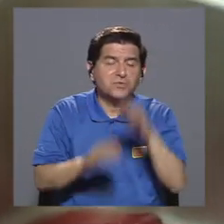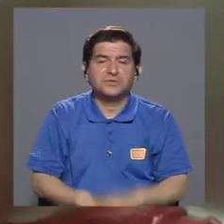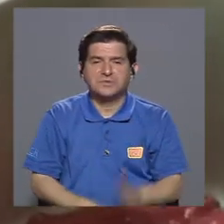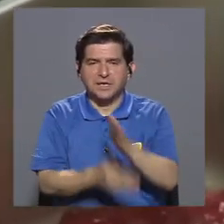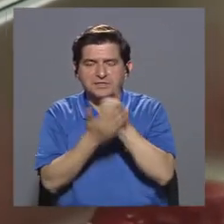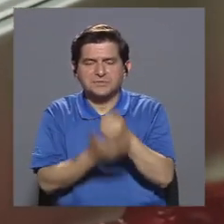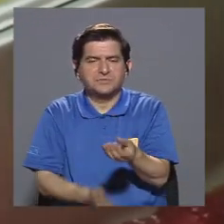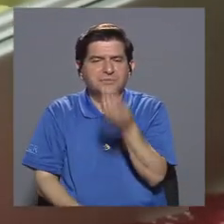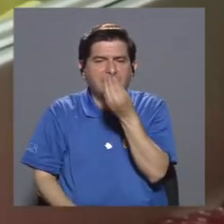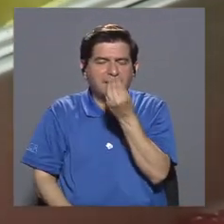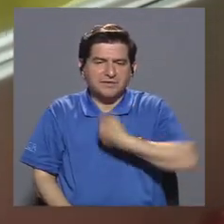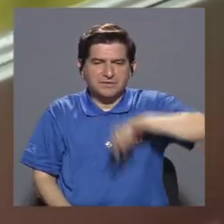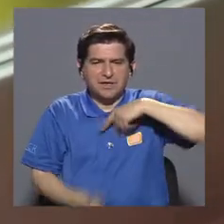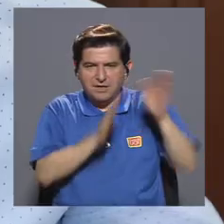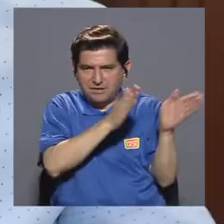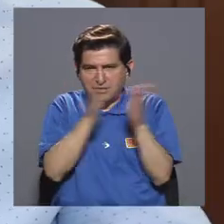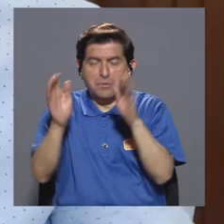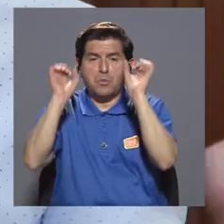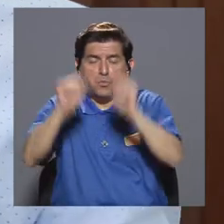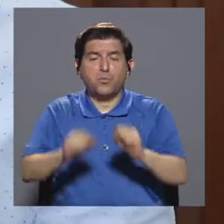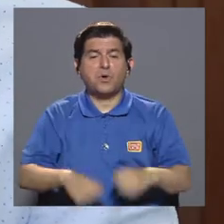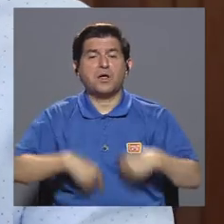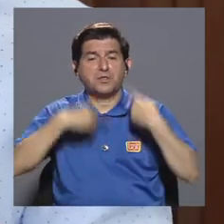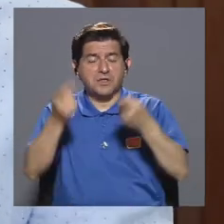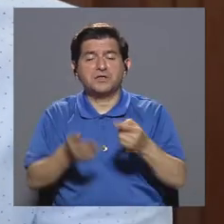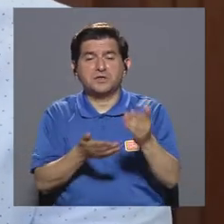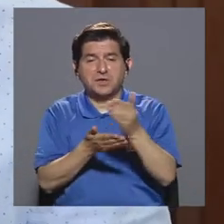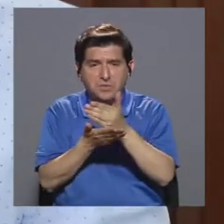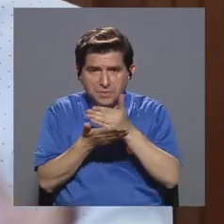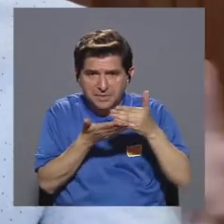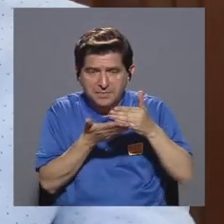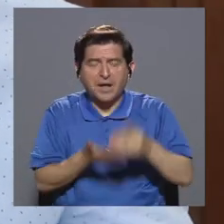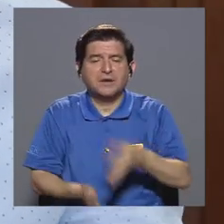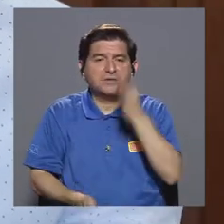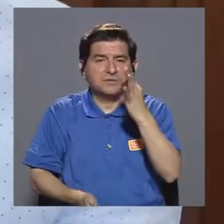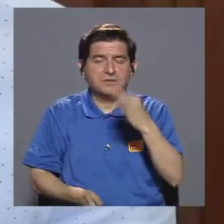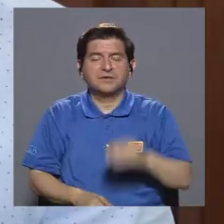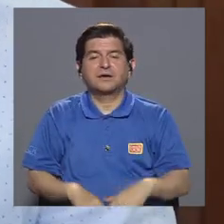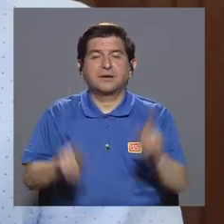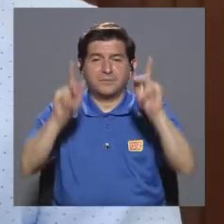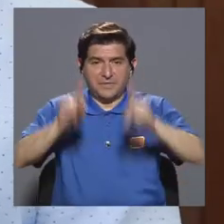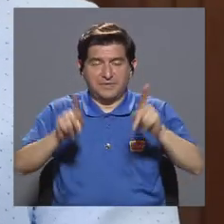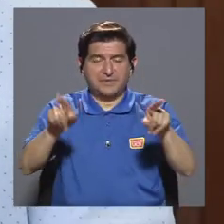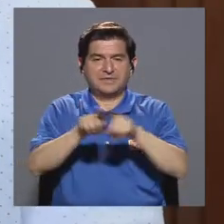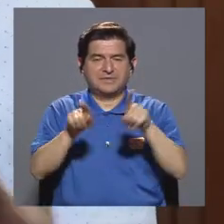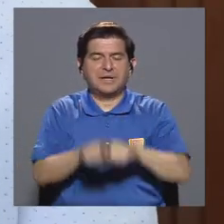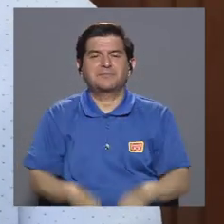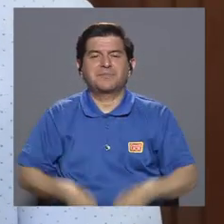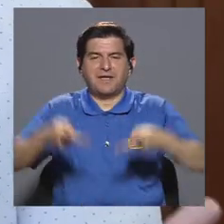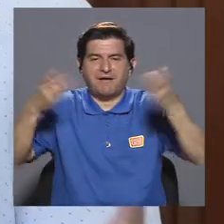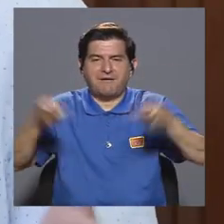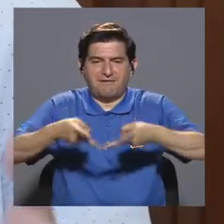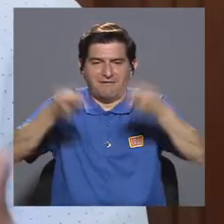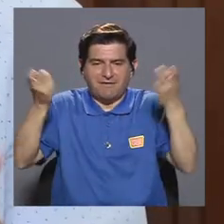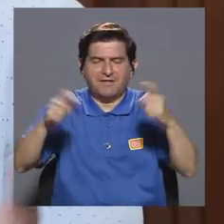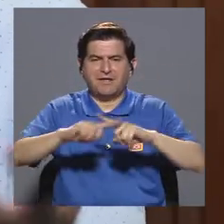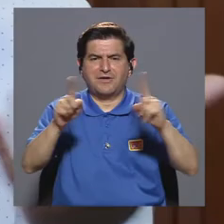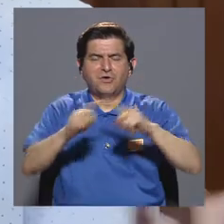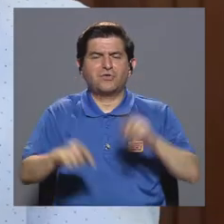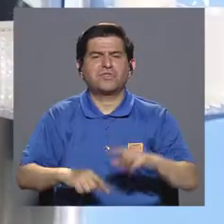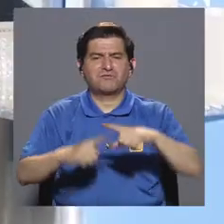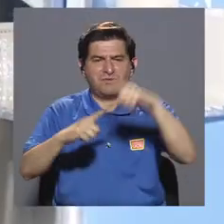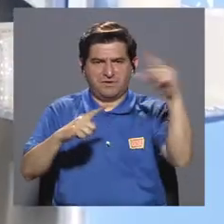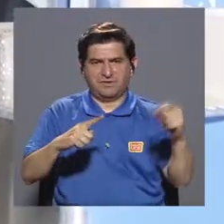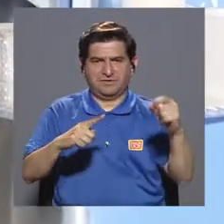ejemplo, parte del picnic o de la comida que estamos planeando puede ser llevar una porción de fruta para las personas que van a estar ahí. También la adición de ensaladas, entonces ensaladas